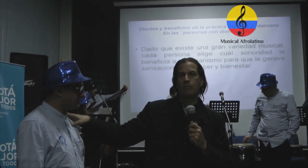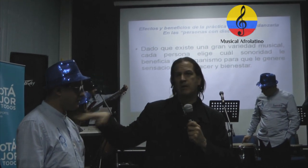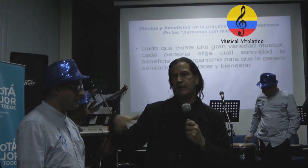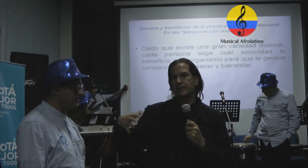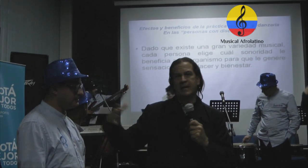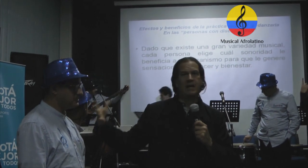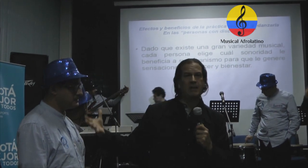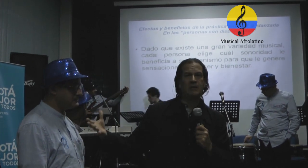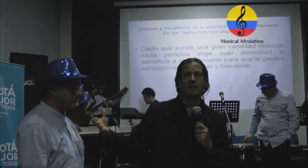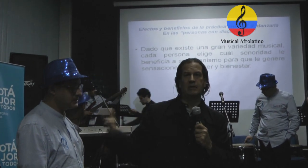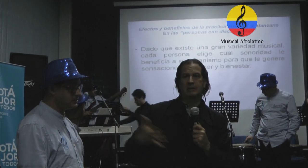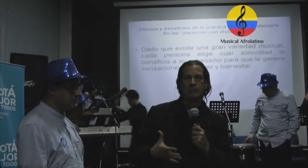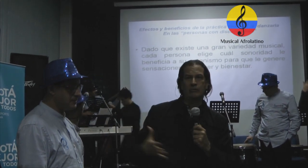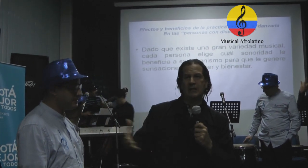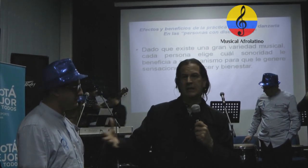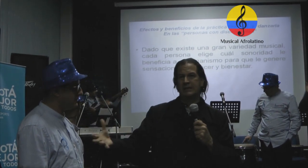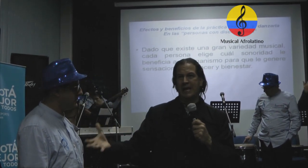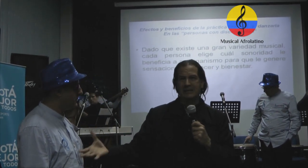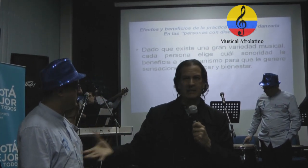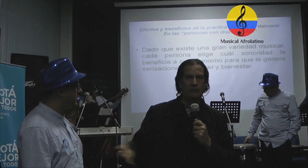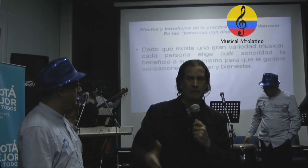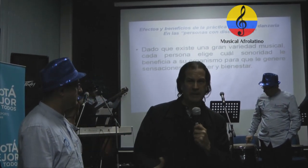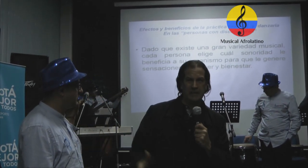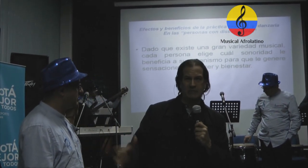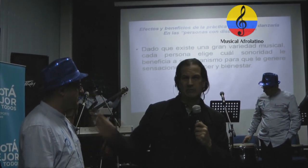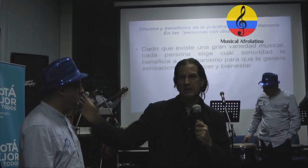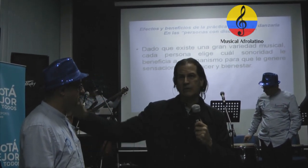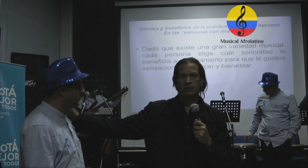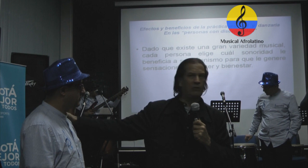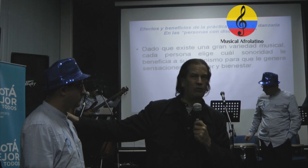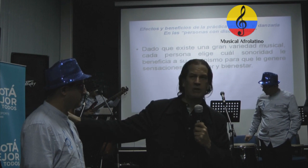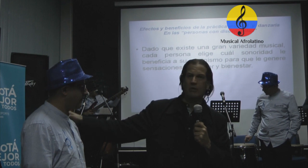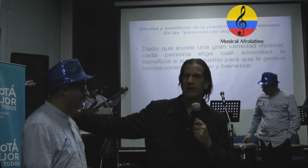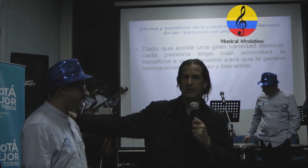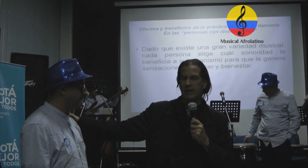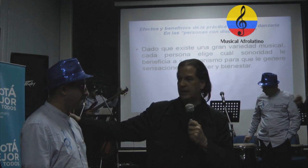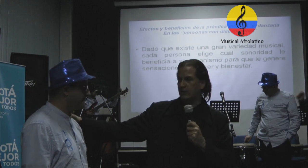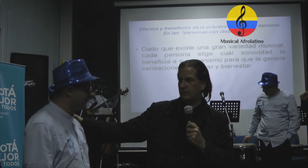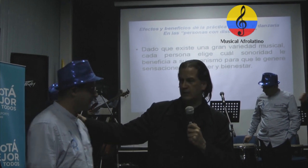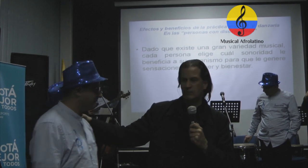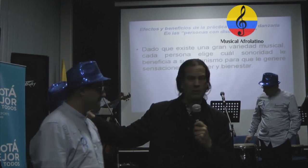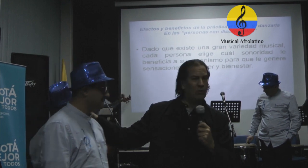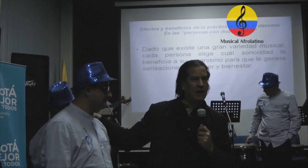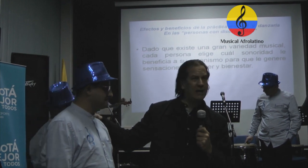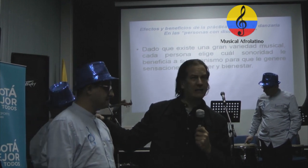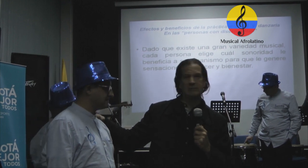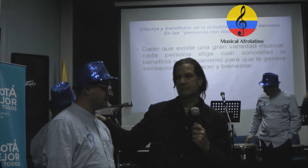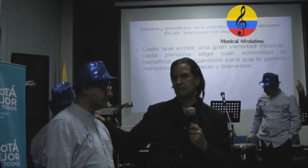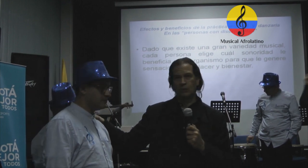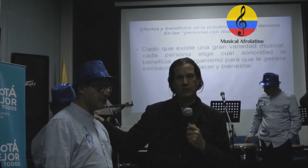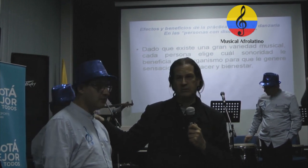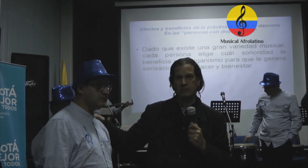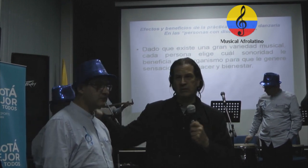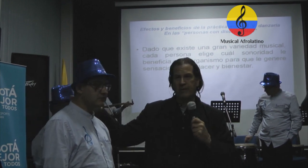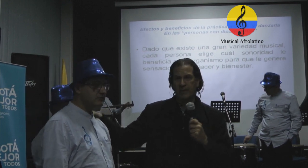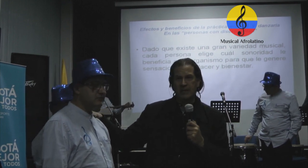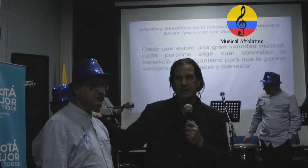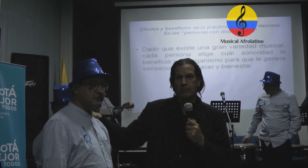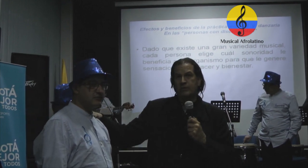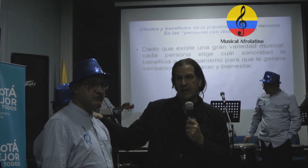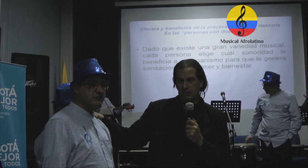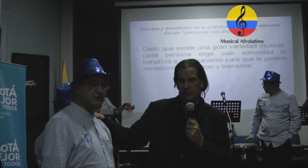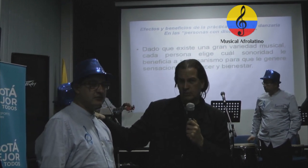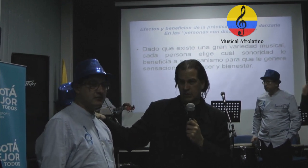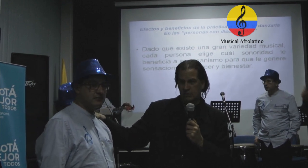ellos conviven sanamente con esta música de salsa y tropical, eso. Ustedes nunca los van a ver a ellos en droga, no, esto es una